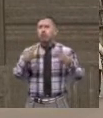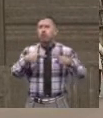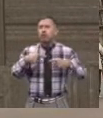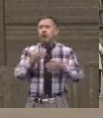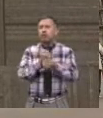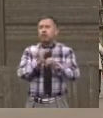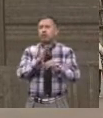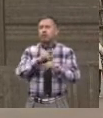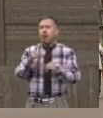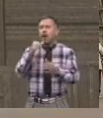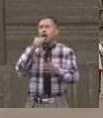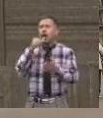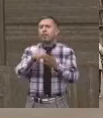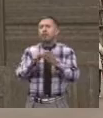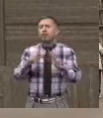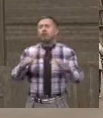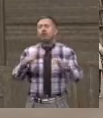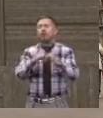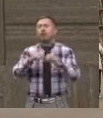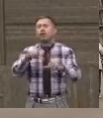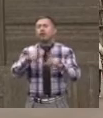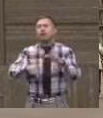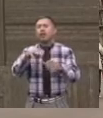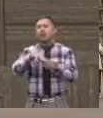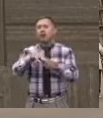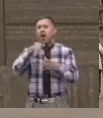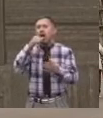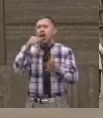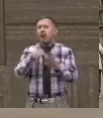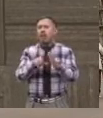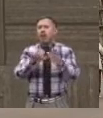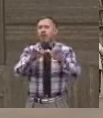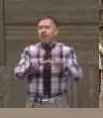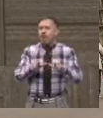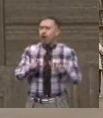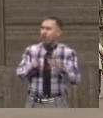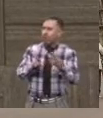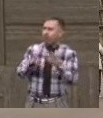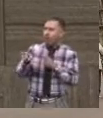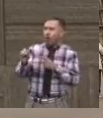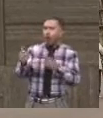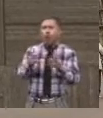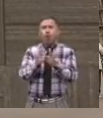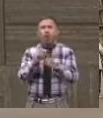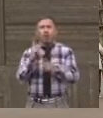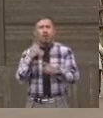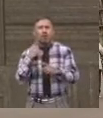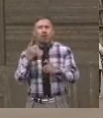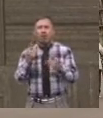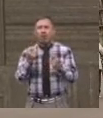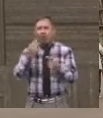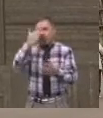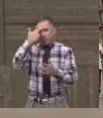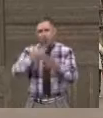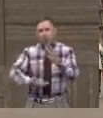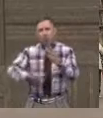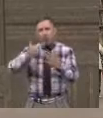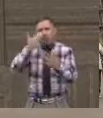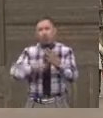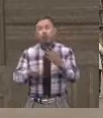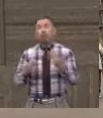cartas al Instituto Nacional Electoral a exponer las diversas y graves violaciones de este partido que sigue tan campante como